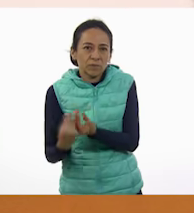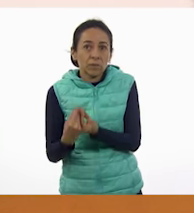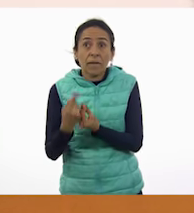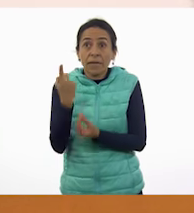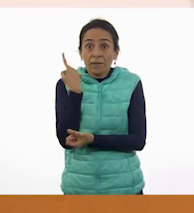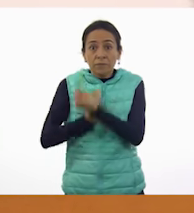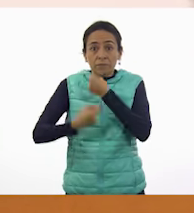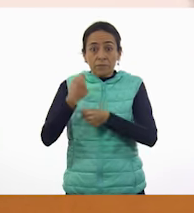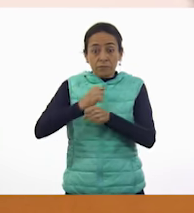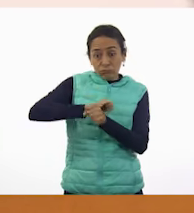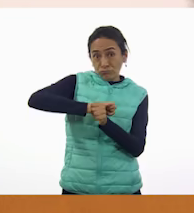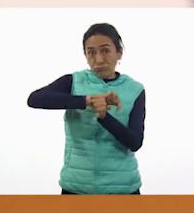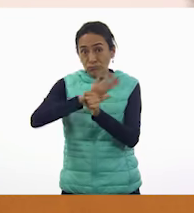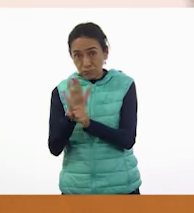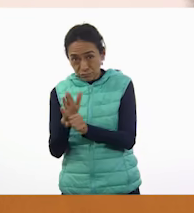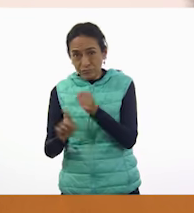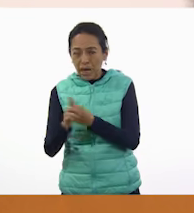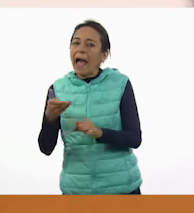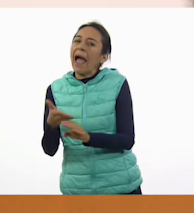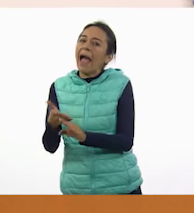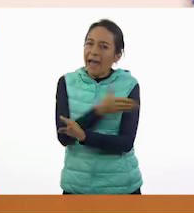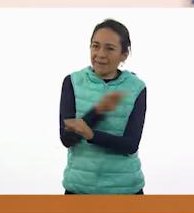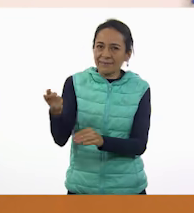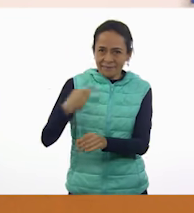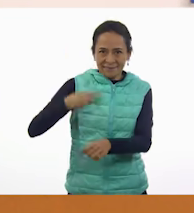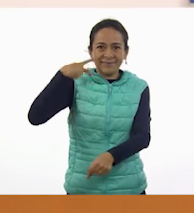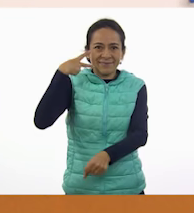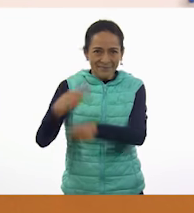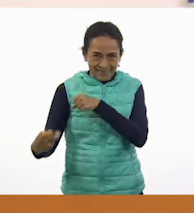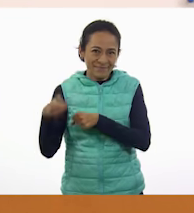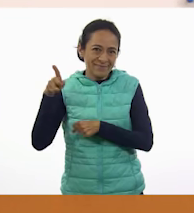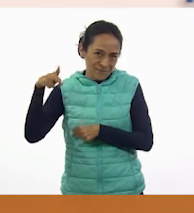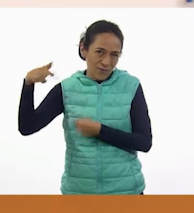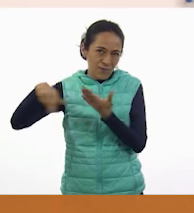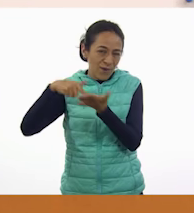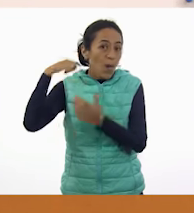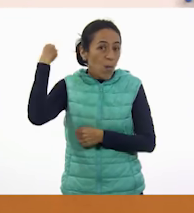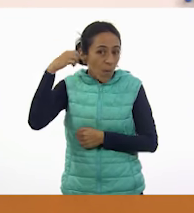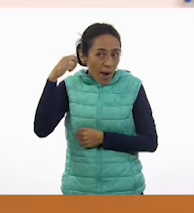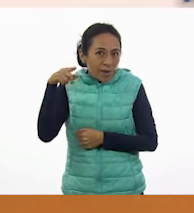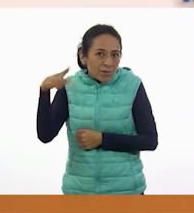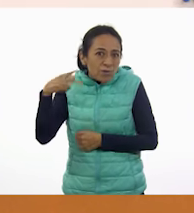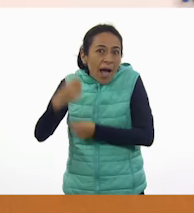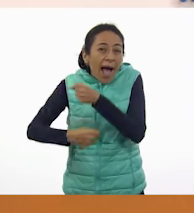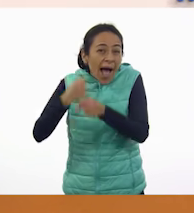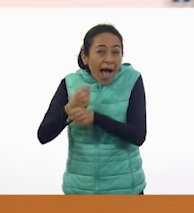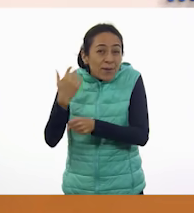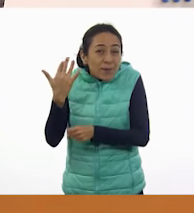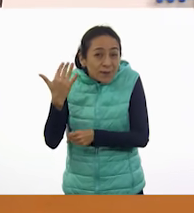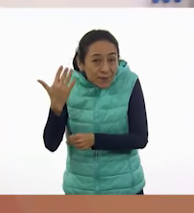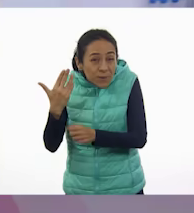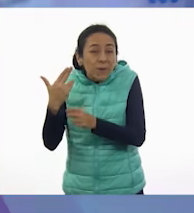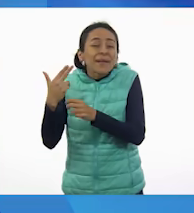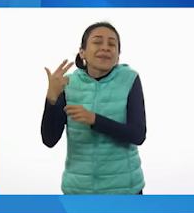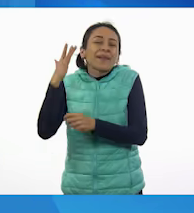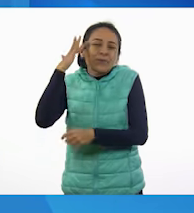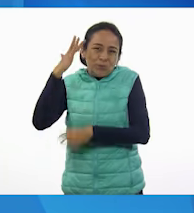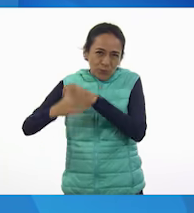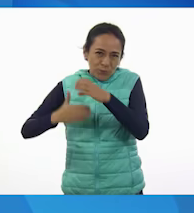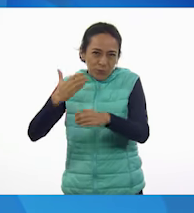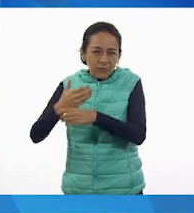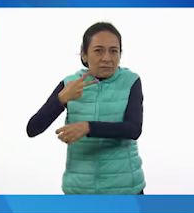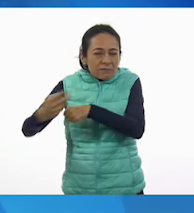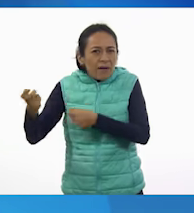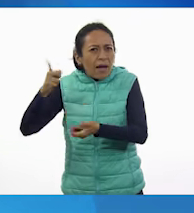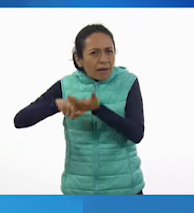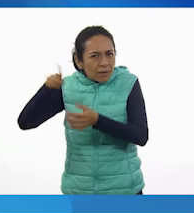pandemia, me invitó a Oaxaca a festejar sus 50 años. Uy, no, fue un fiestón que no te cuento en Oaxaca. Y bueno, ahí estuvimos varias de